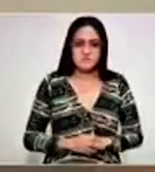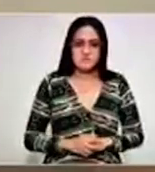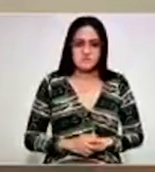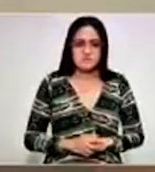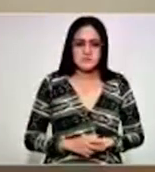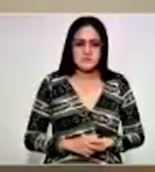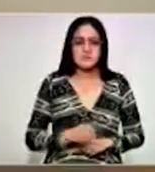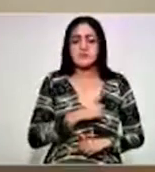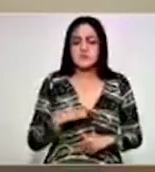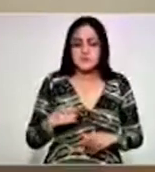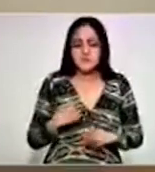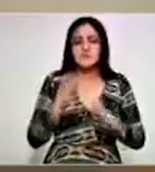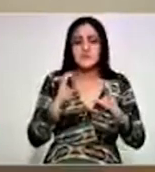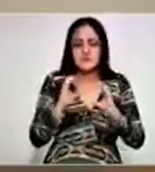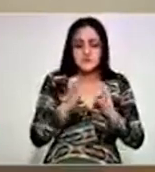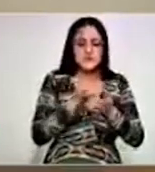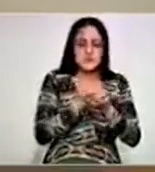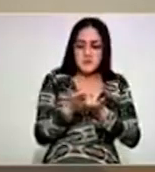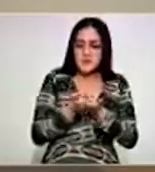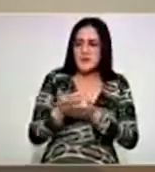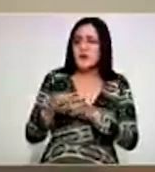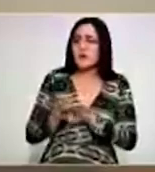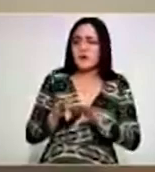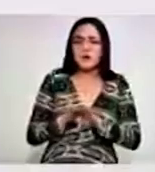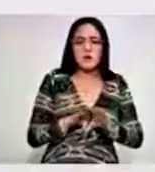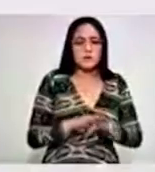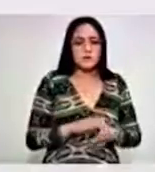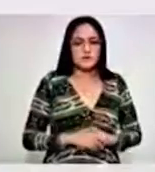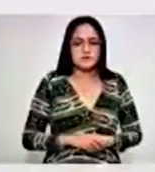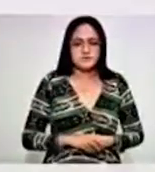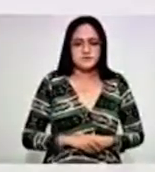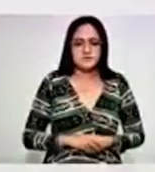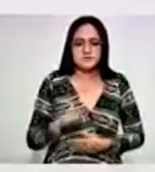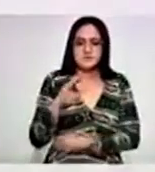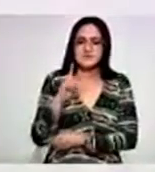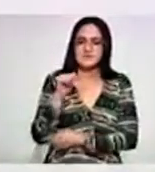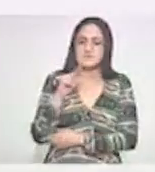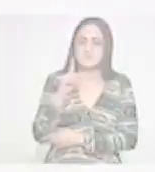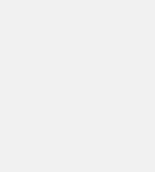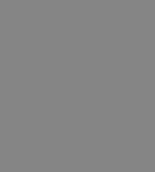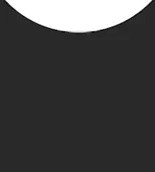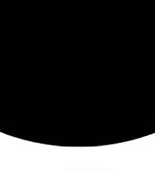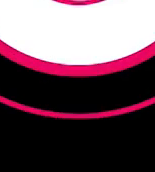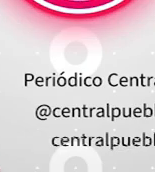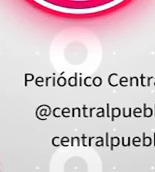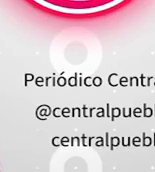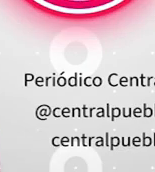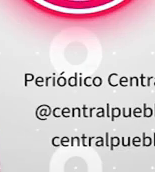Hay que administrarlo correctamente. Claudia Espinosa, de CB Noticias.